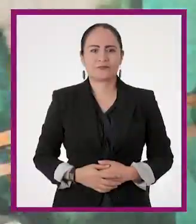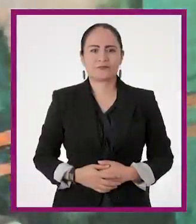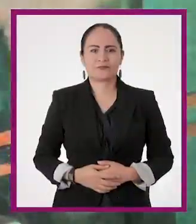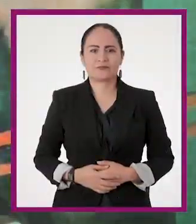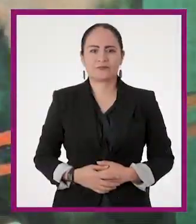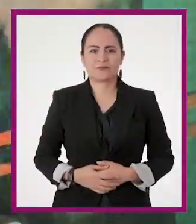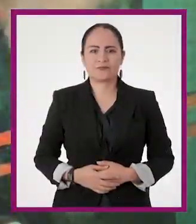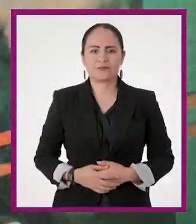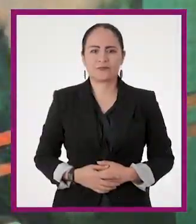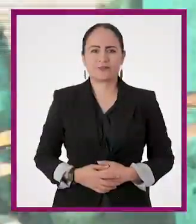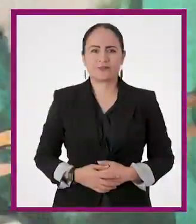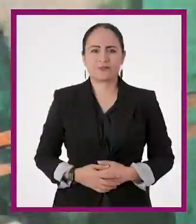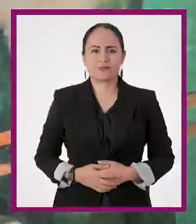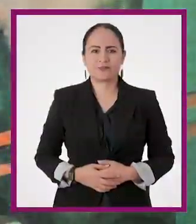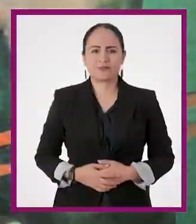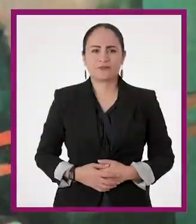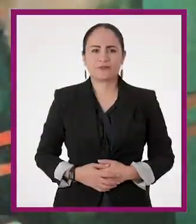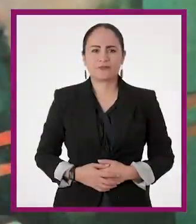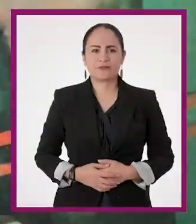ay, ay,